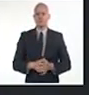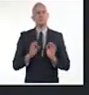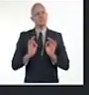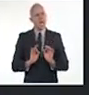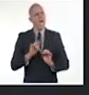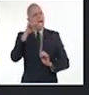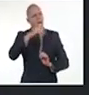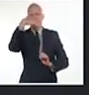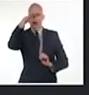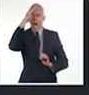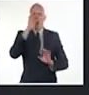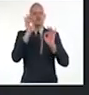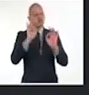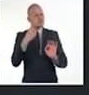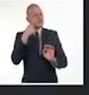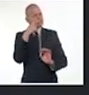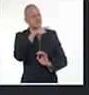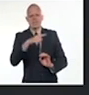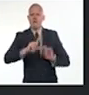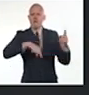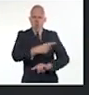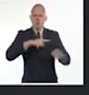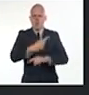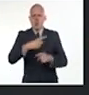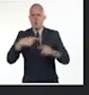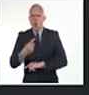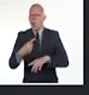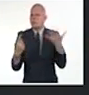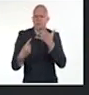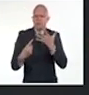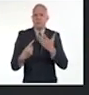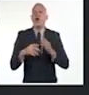política exterior de los Estados Unidos. No creo que sea una agenda propia, yo creo que es una agenda